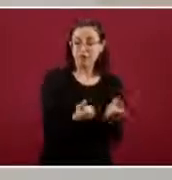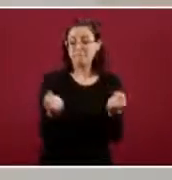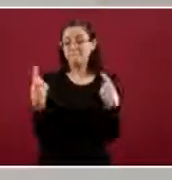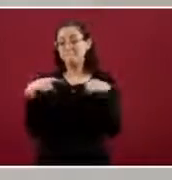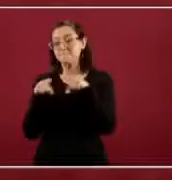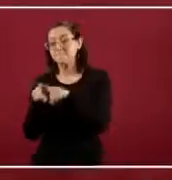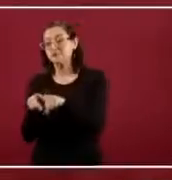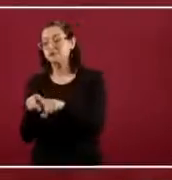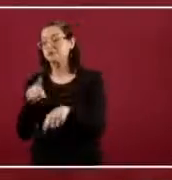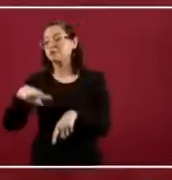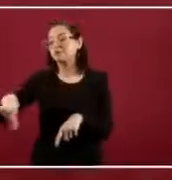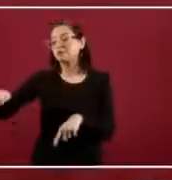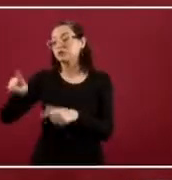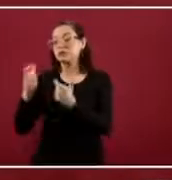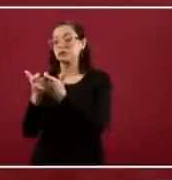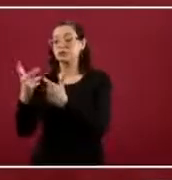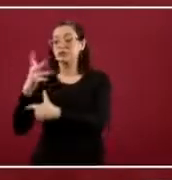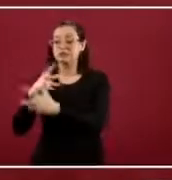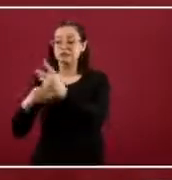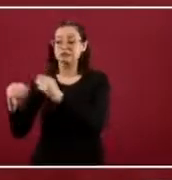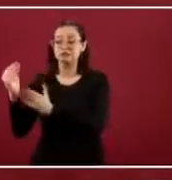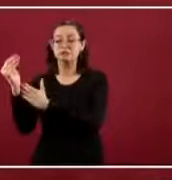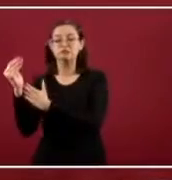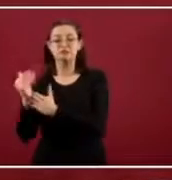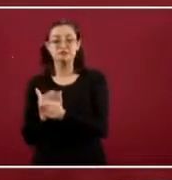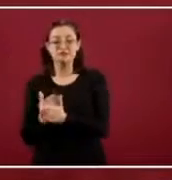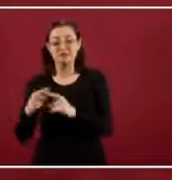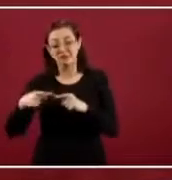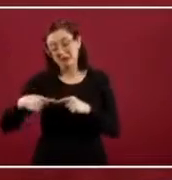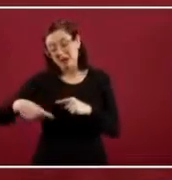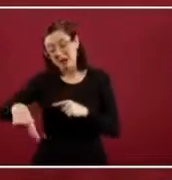sociales. Nos faltan todavía muchas semanas